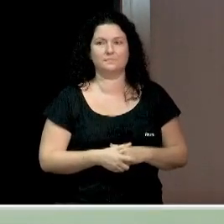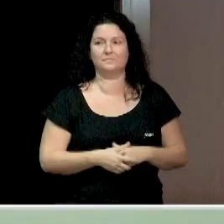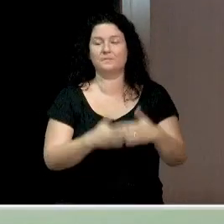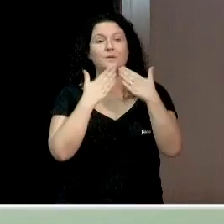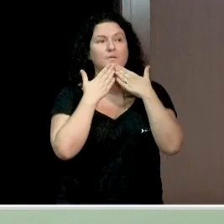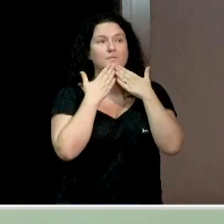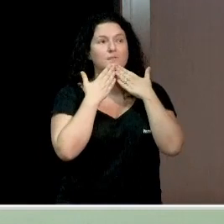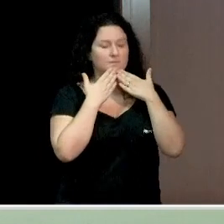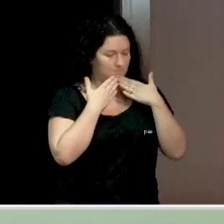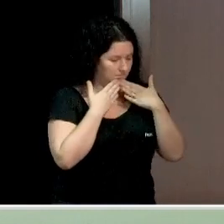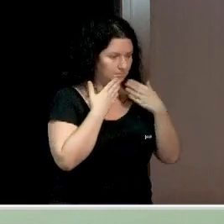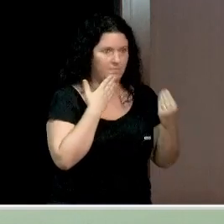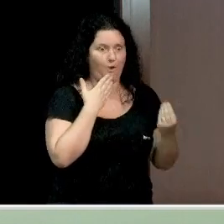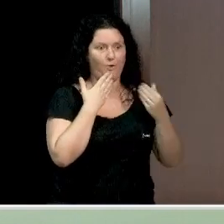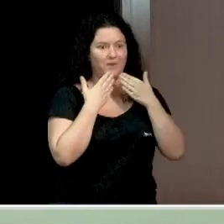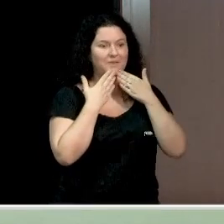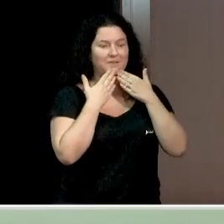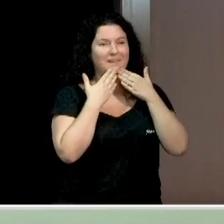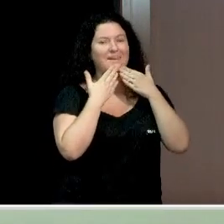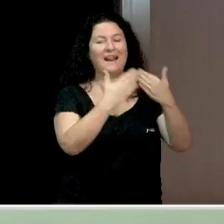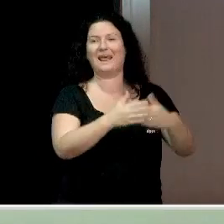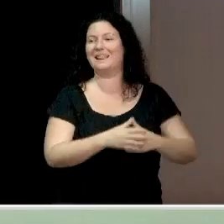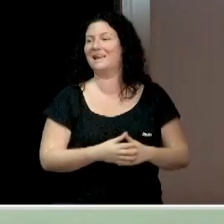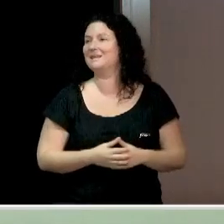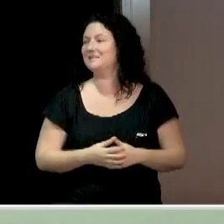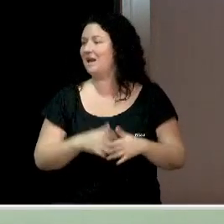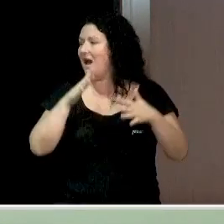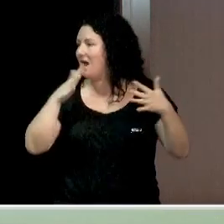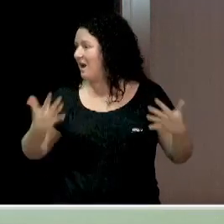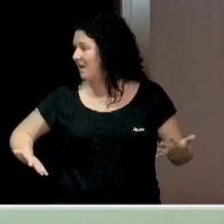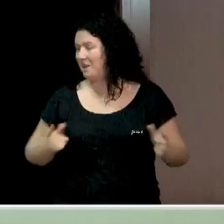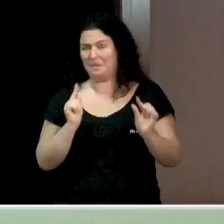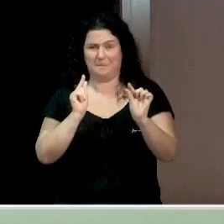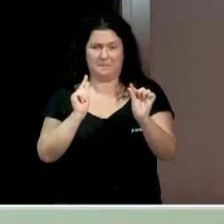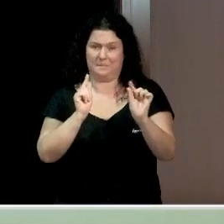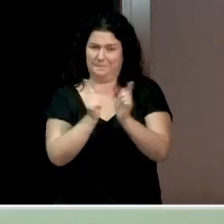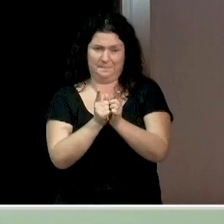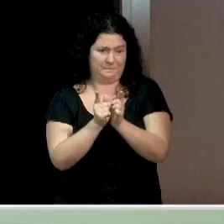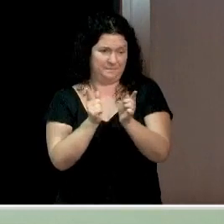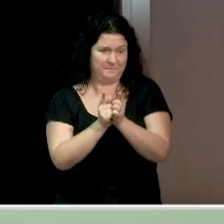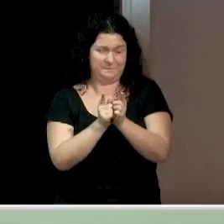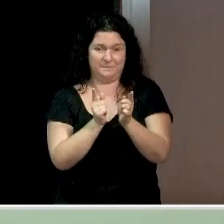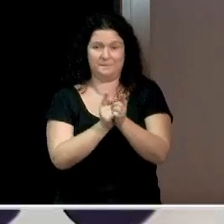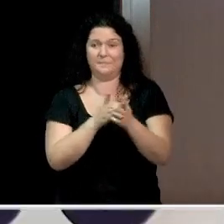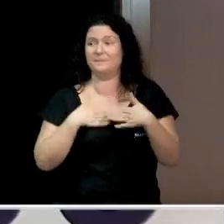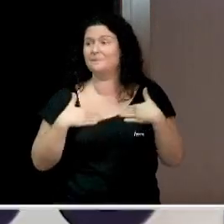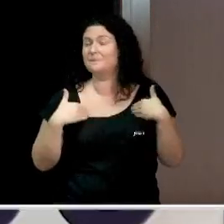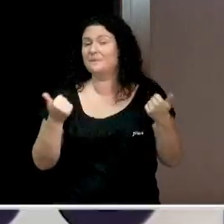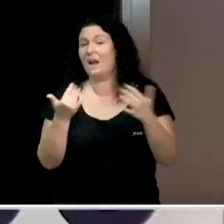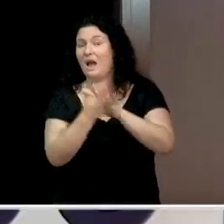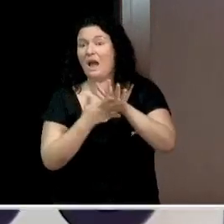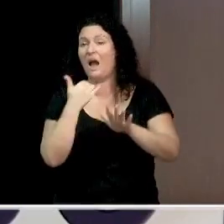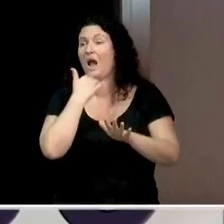Muchas gracias, Amparo. Me indican que disponemos de unos pocos minutos. Si alguno de ustedes quiere hacer